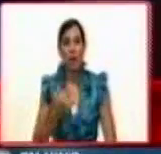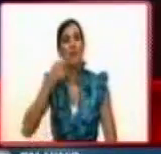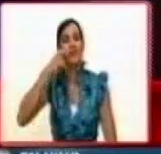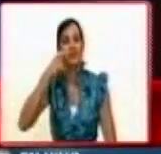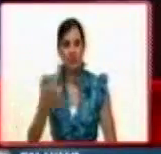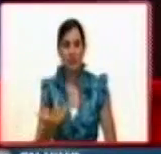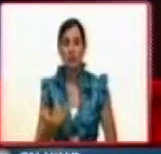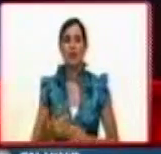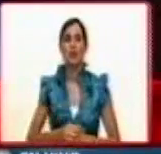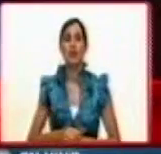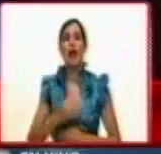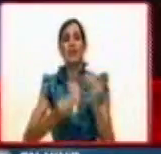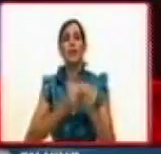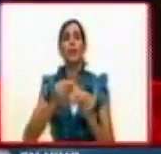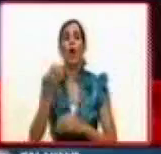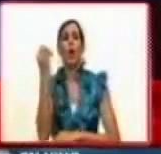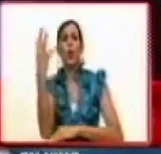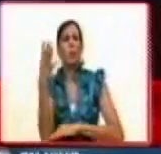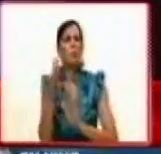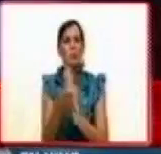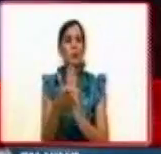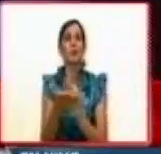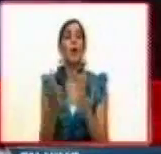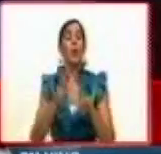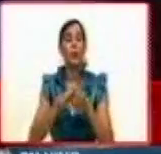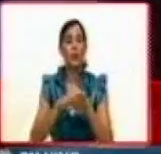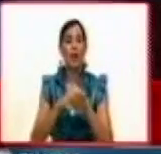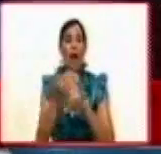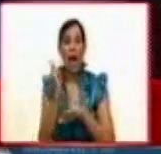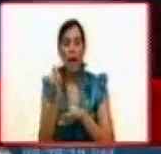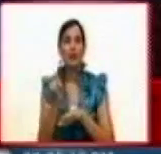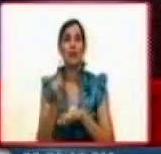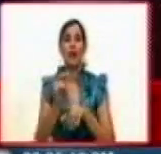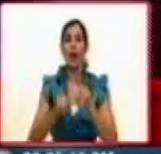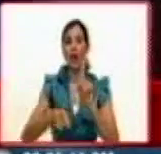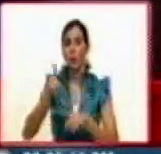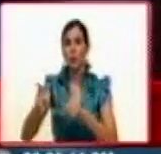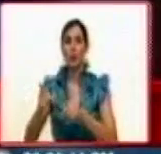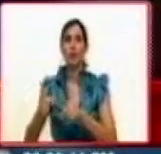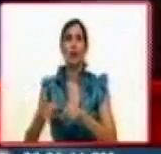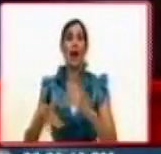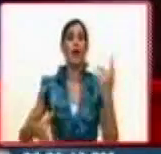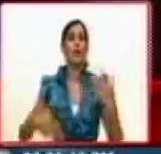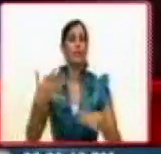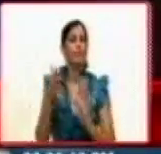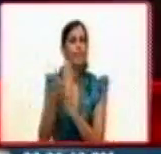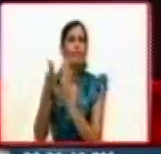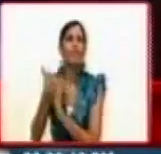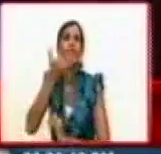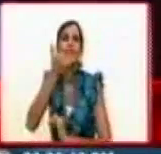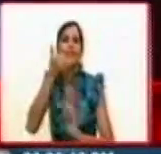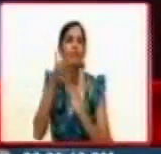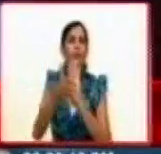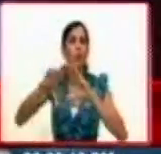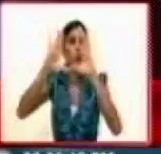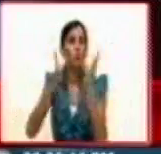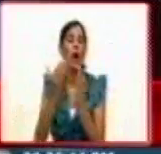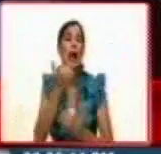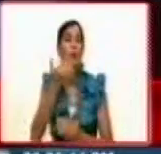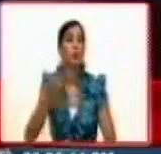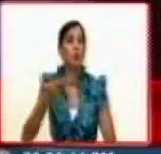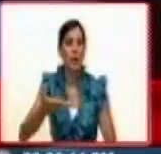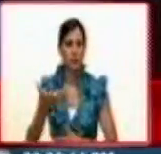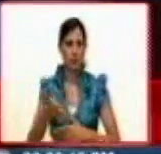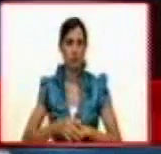Realizamos además esta cumbre cuando se encuentran en pleno desarrollo eventos de gran trascendencia, que cuentan con